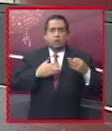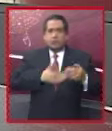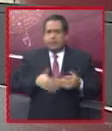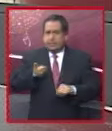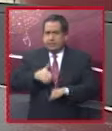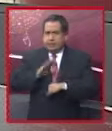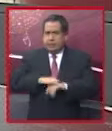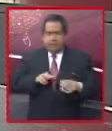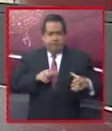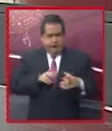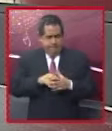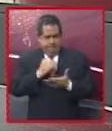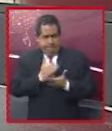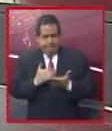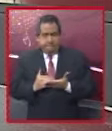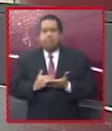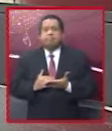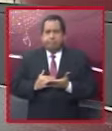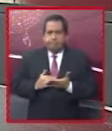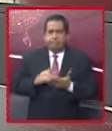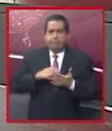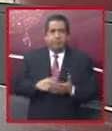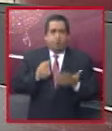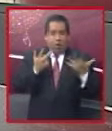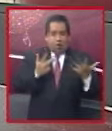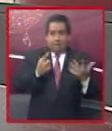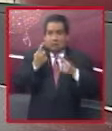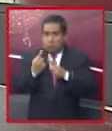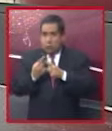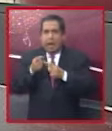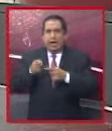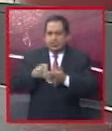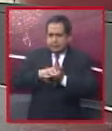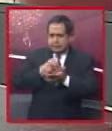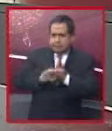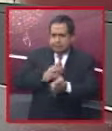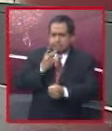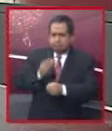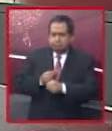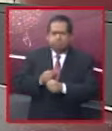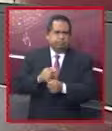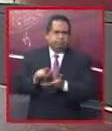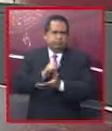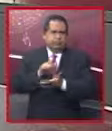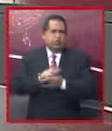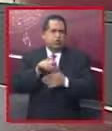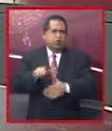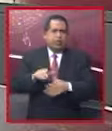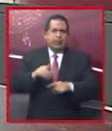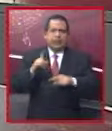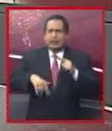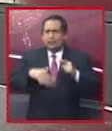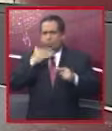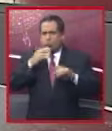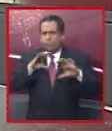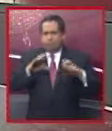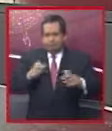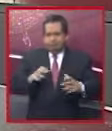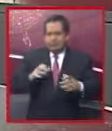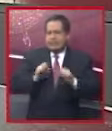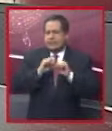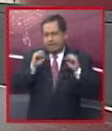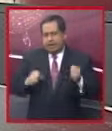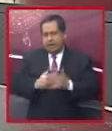Justicia Administrativa, uno de los 7 dictámenes que integran la legislación secundaria del Sistema